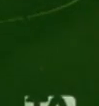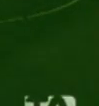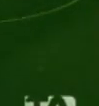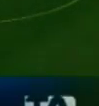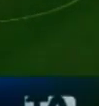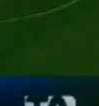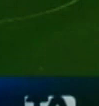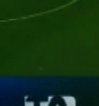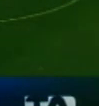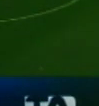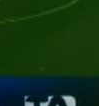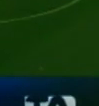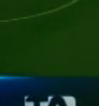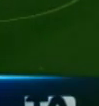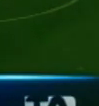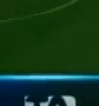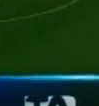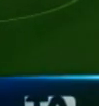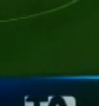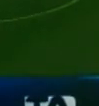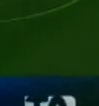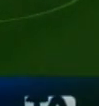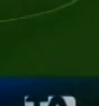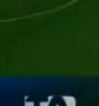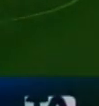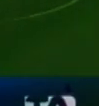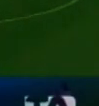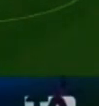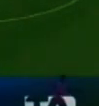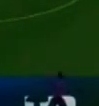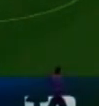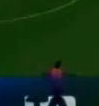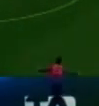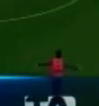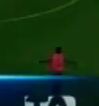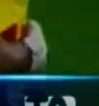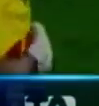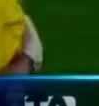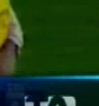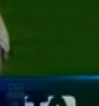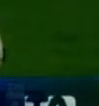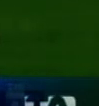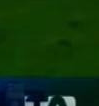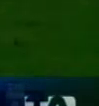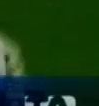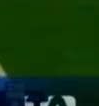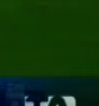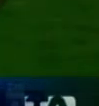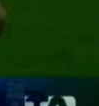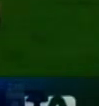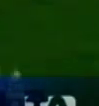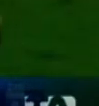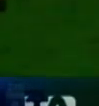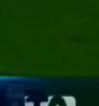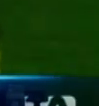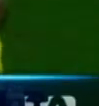Egidio Banguera, Banguera. Barcelona avanza a cuartos de final de la Conmebol Libertadores. Luego de la clasificación a los cuartos